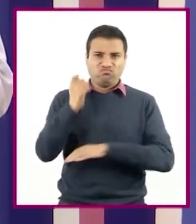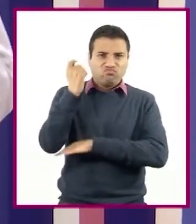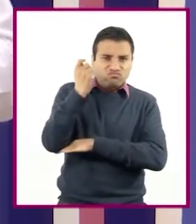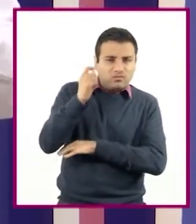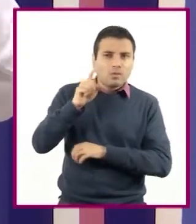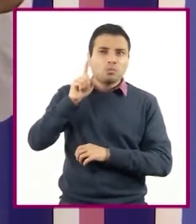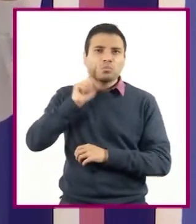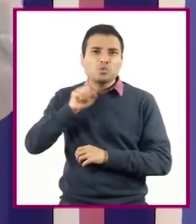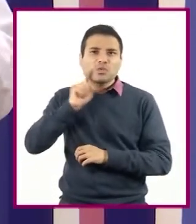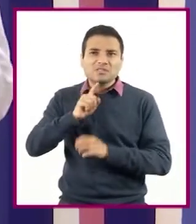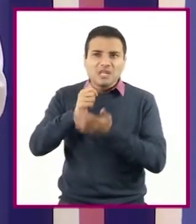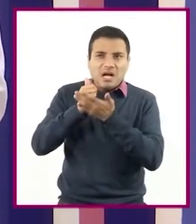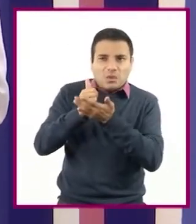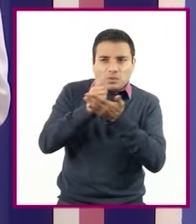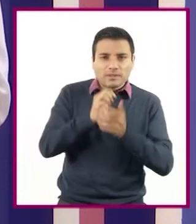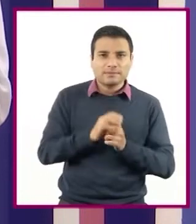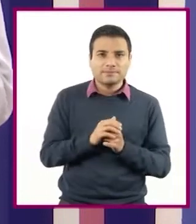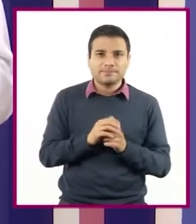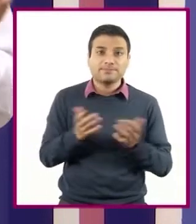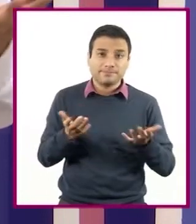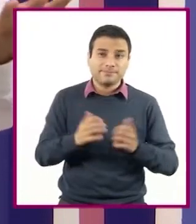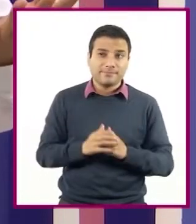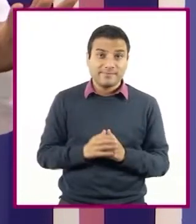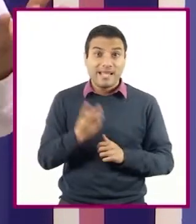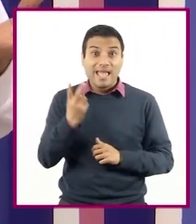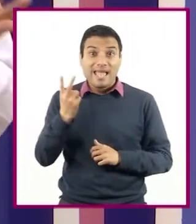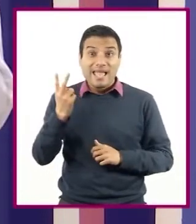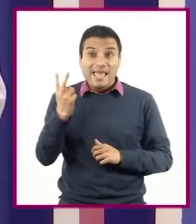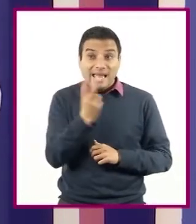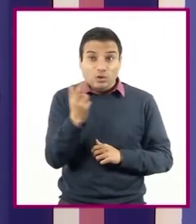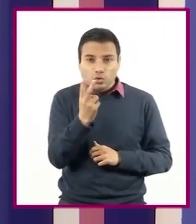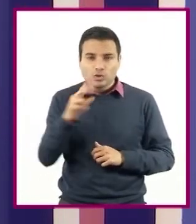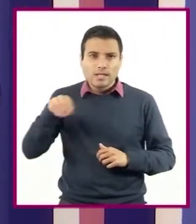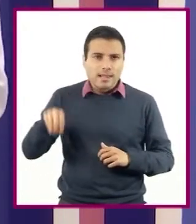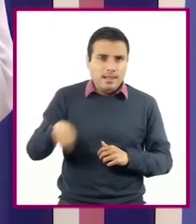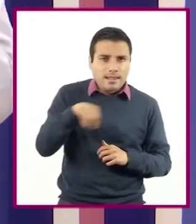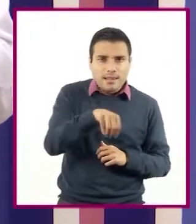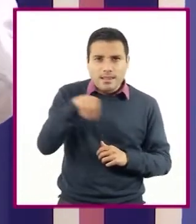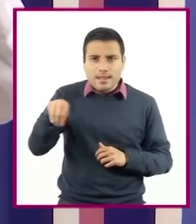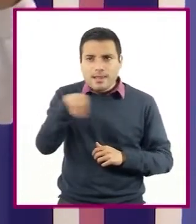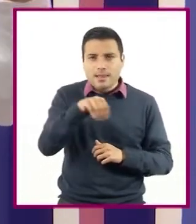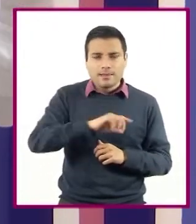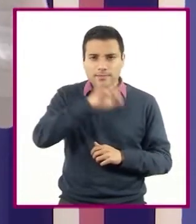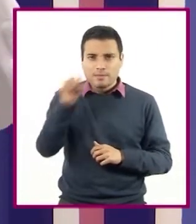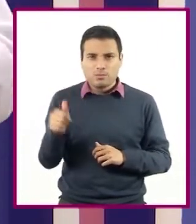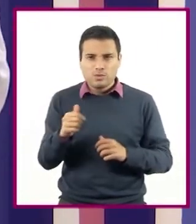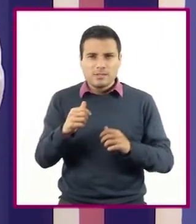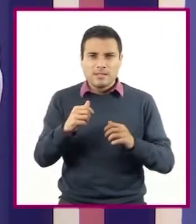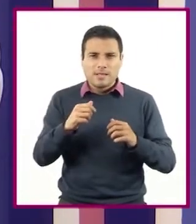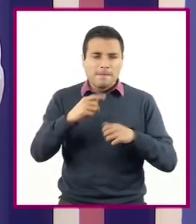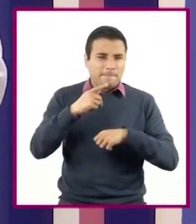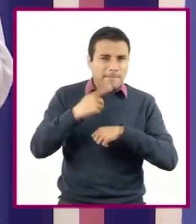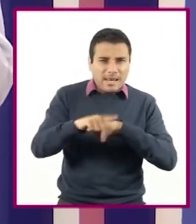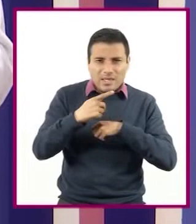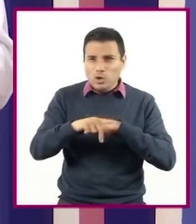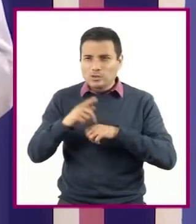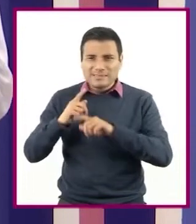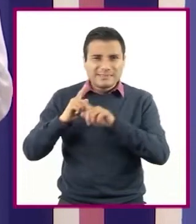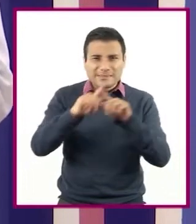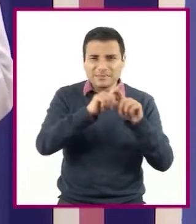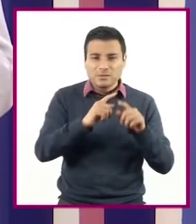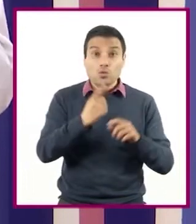Entre los dos, salen a buscar aventuras, enfrentan peligros terribles y caen rendidos a los pies de